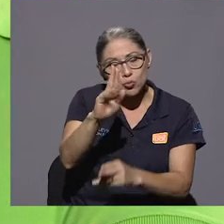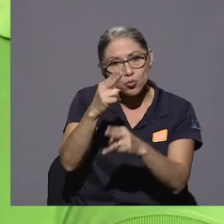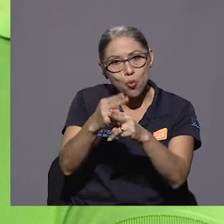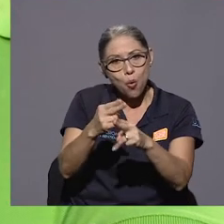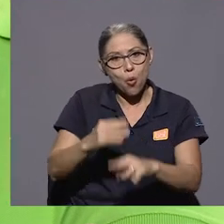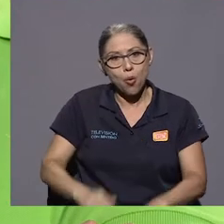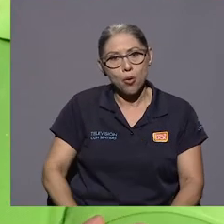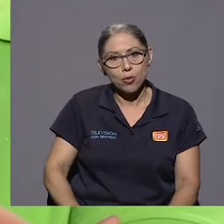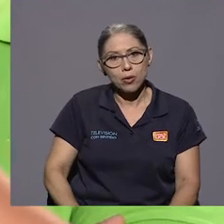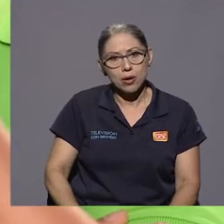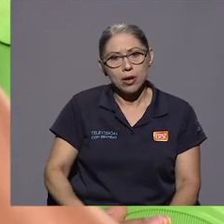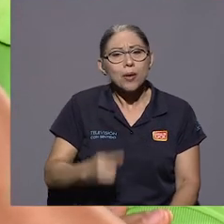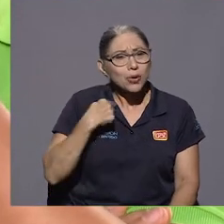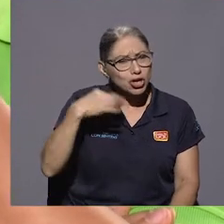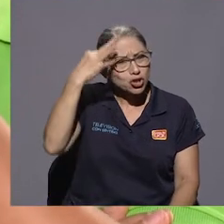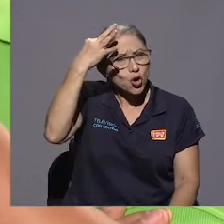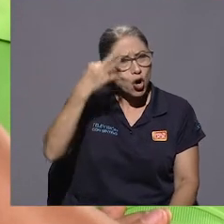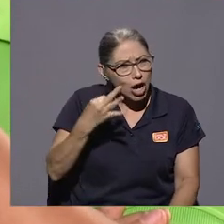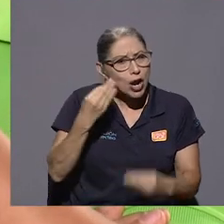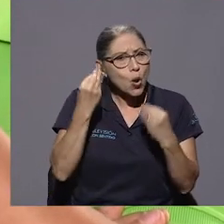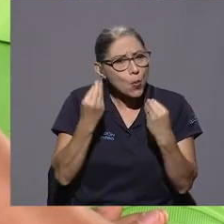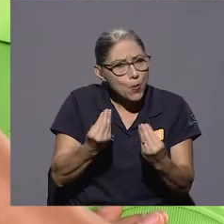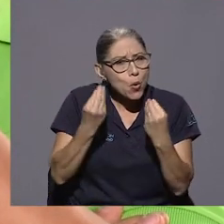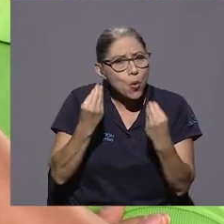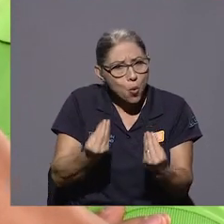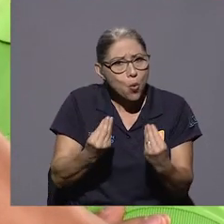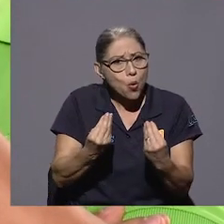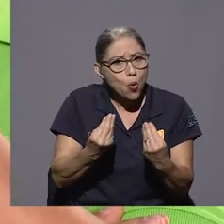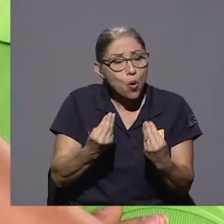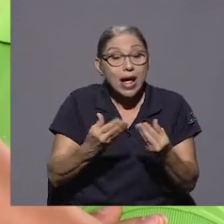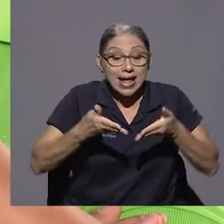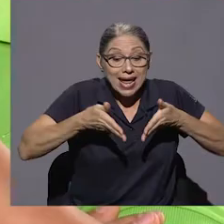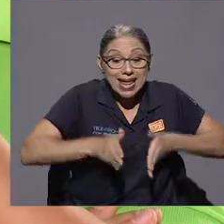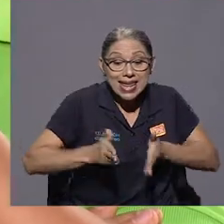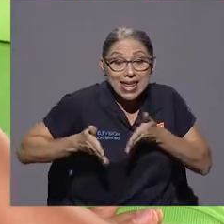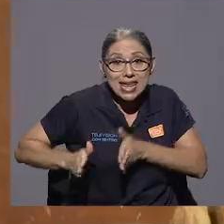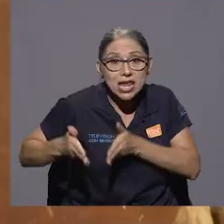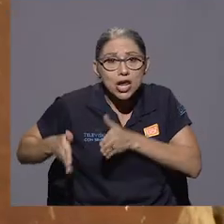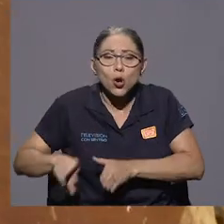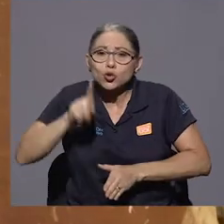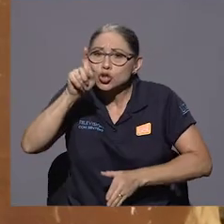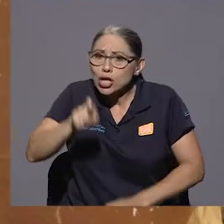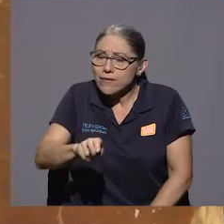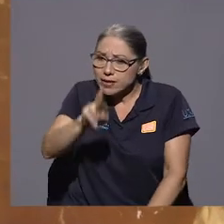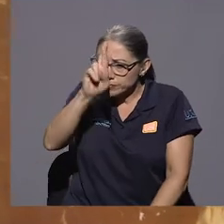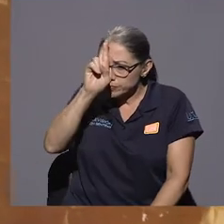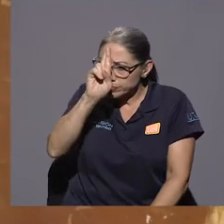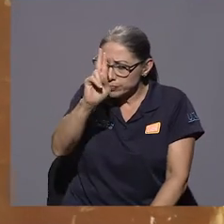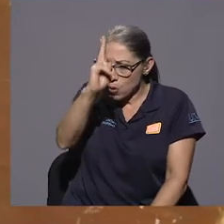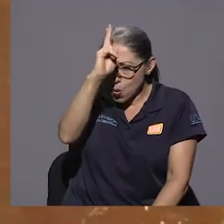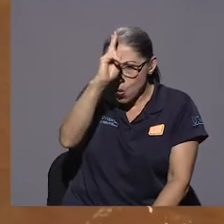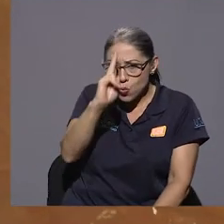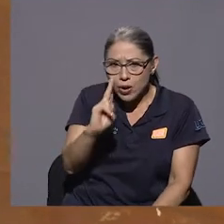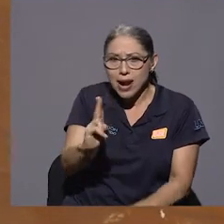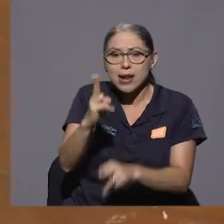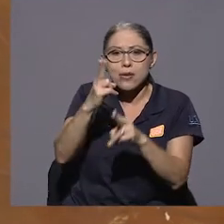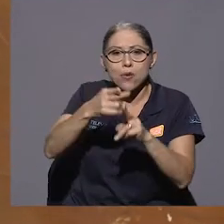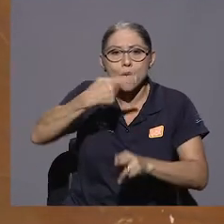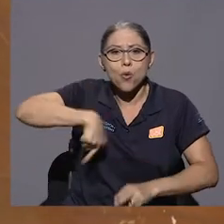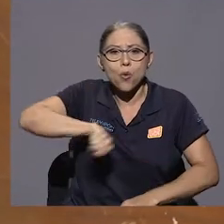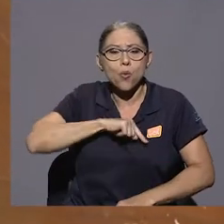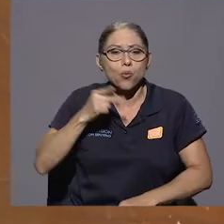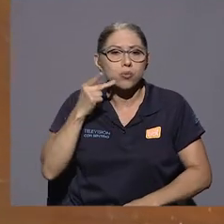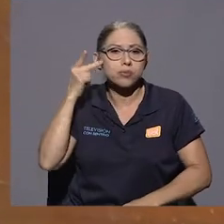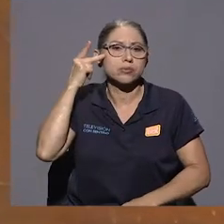porque yo creo profundamente en que los hijos tenemos que honrar el nombre de